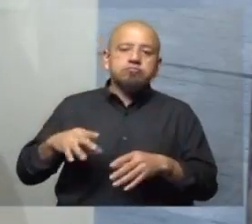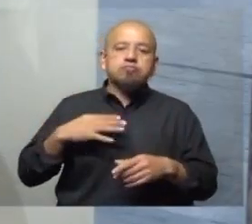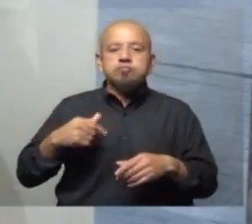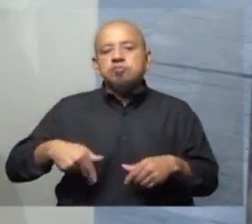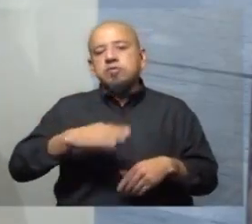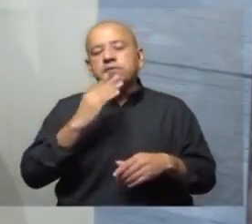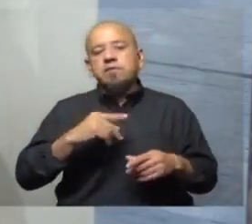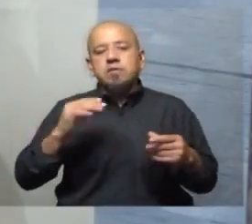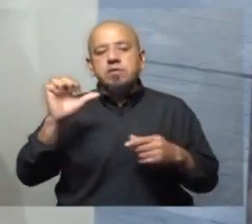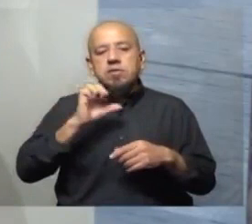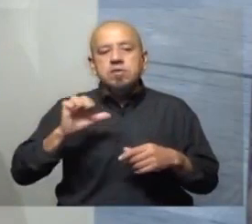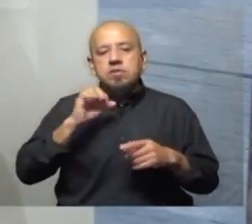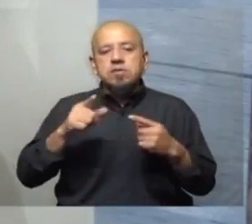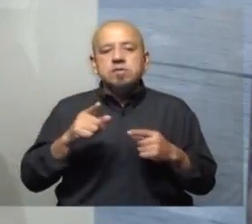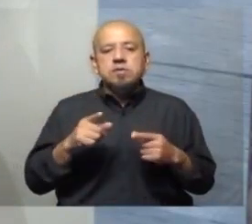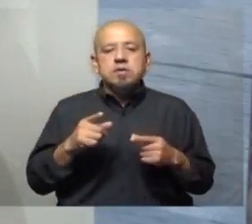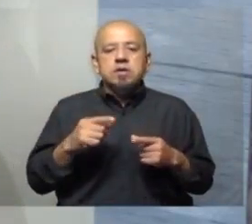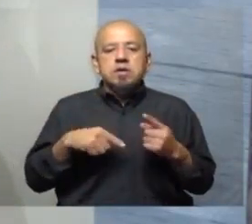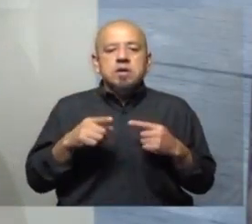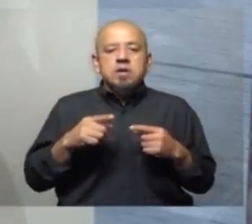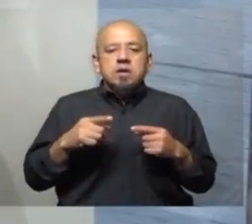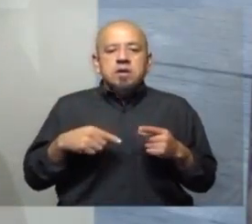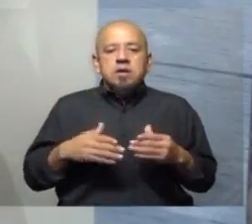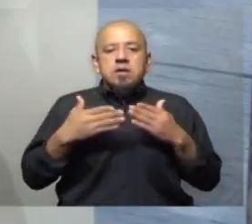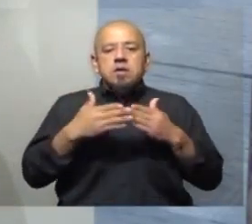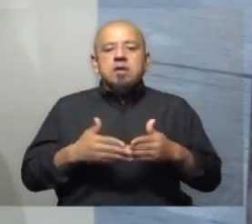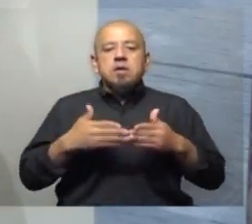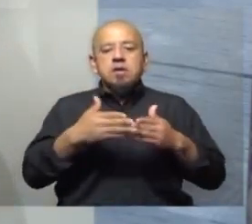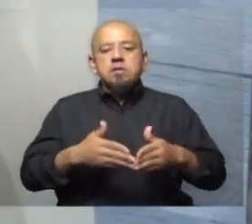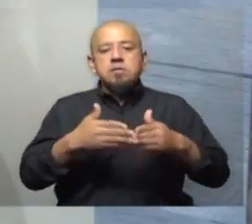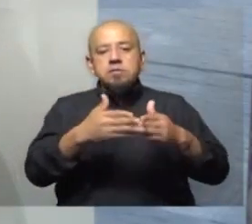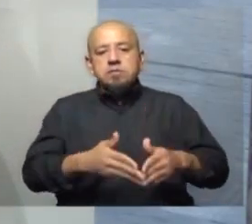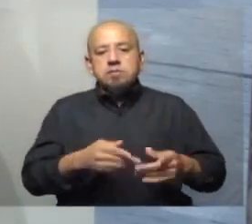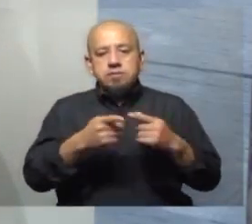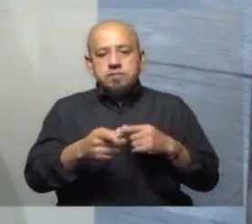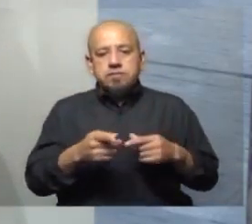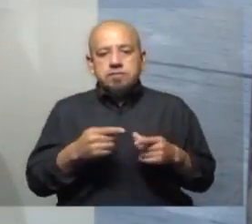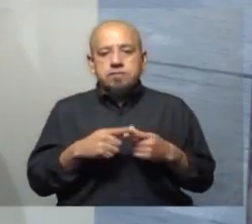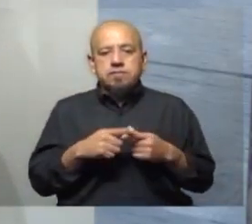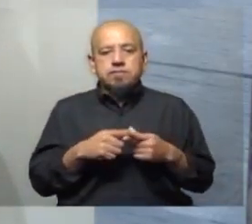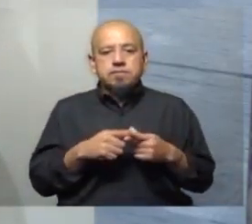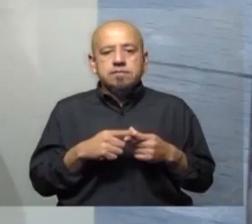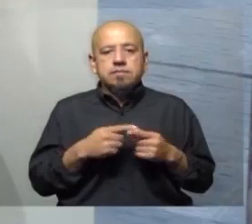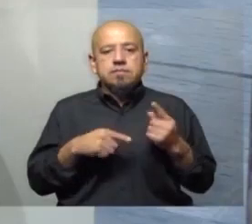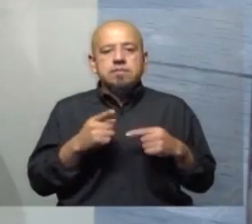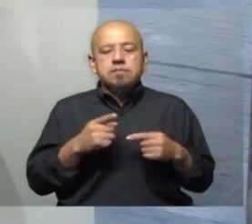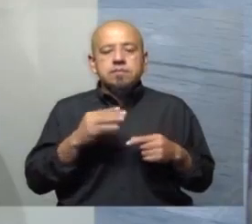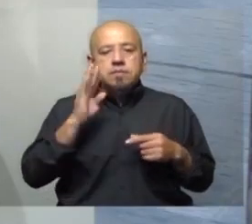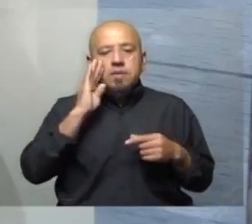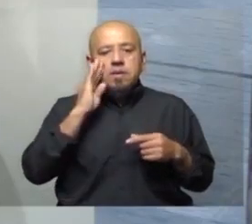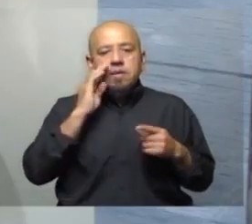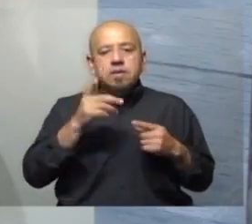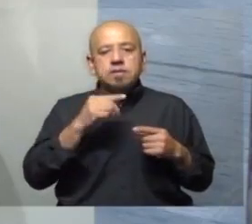irse a Europa para buscar una mejor vida y fueron en un barco de ganado como que se colaron ahí en el barco de ganado y la madre en